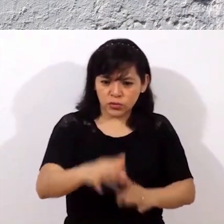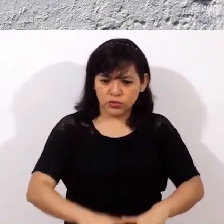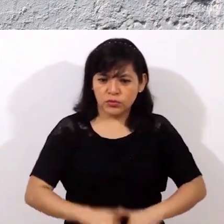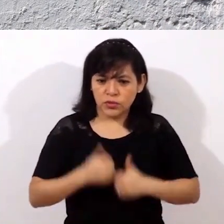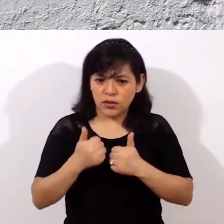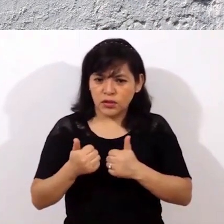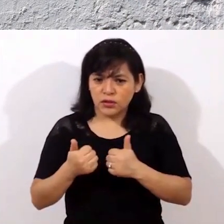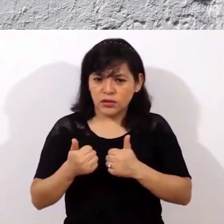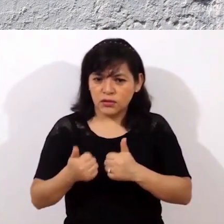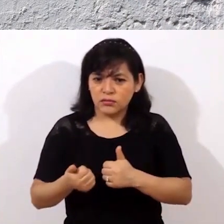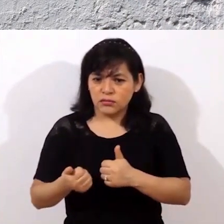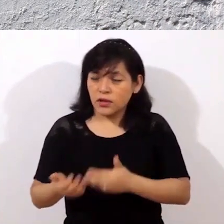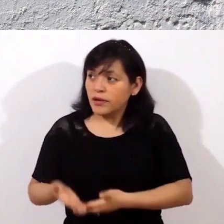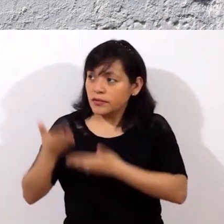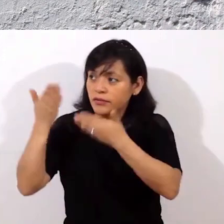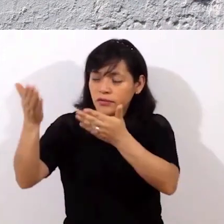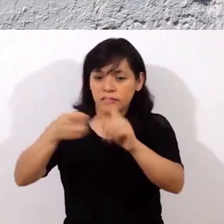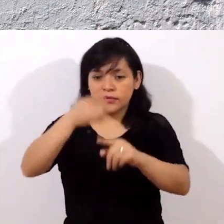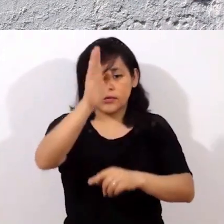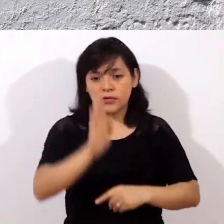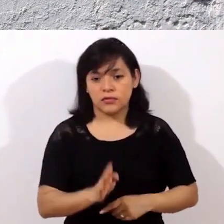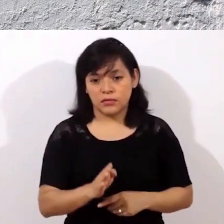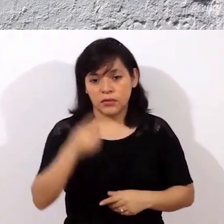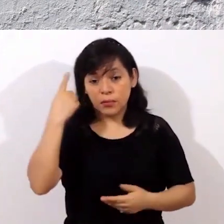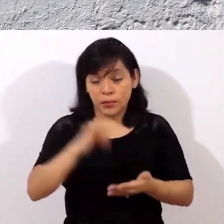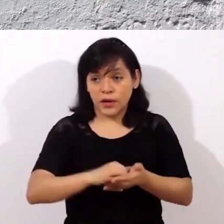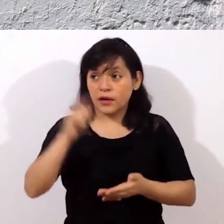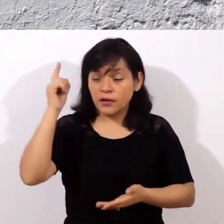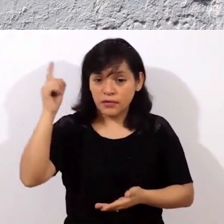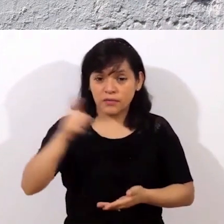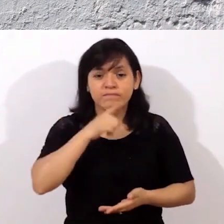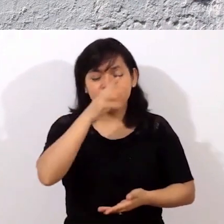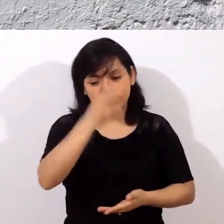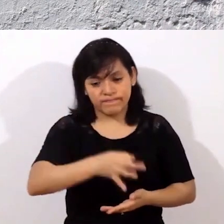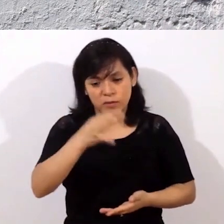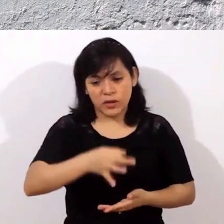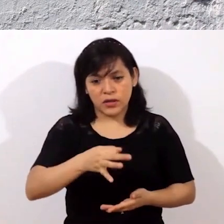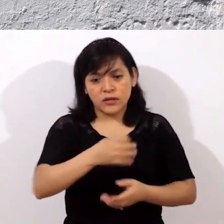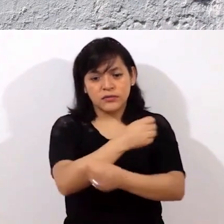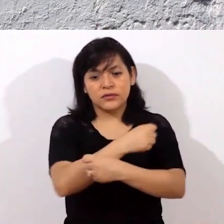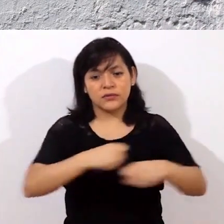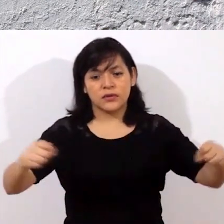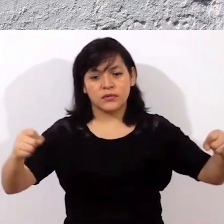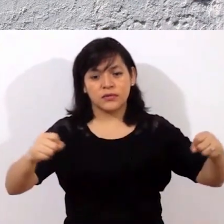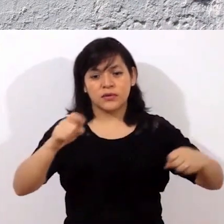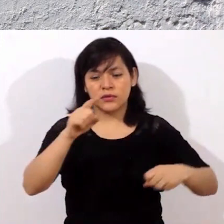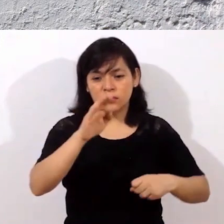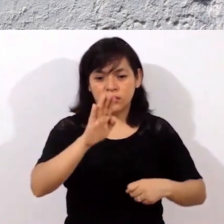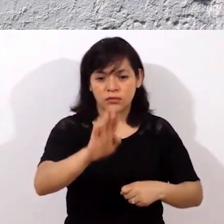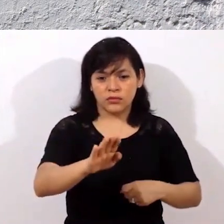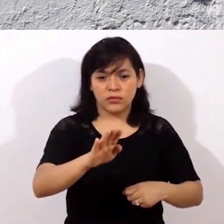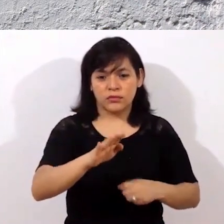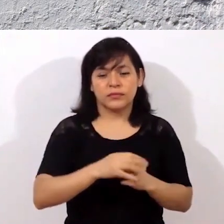al Señor, para que Él sea realmente el Salvador, Señor y dueño de tu